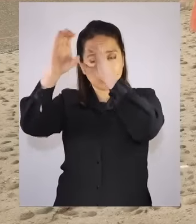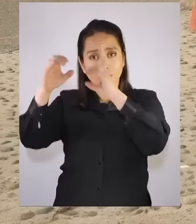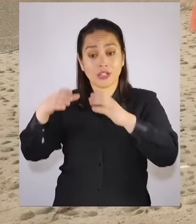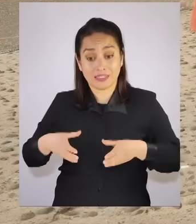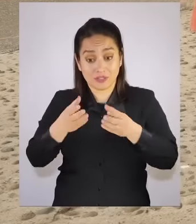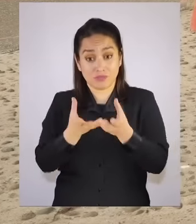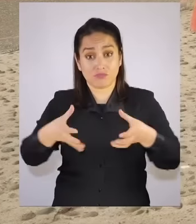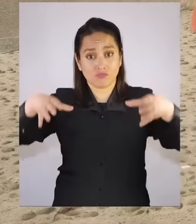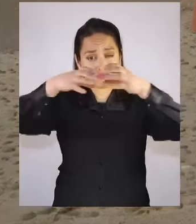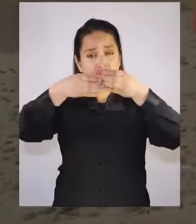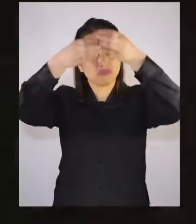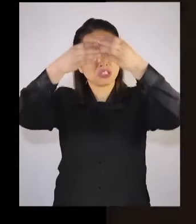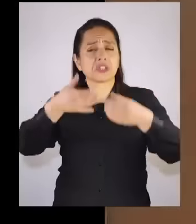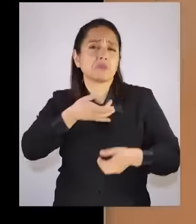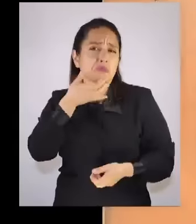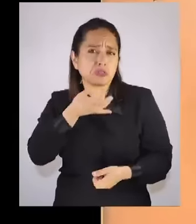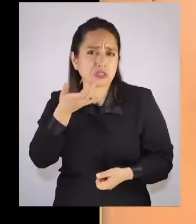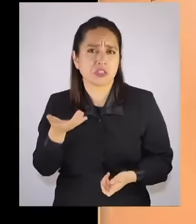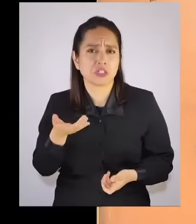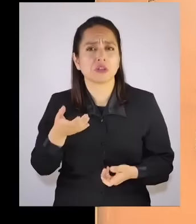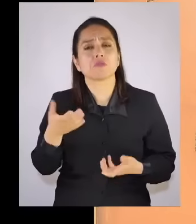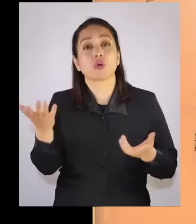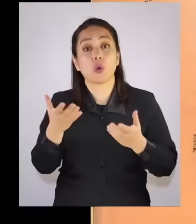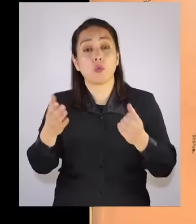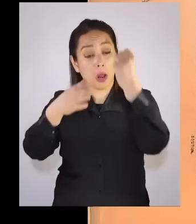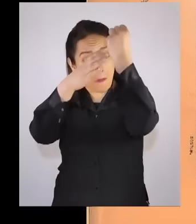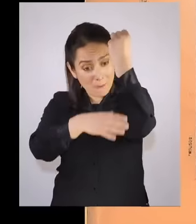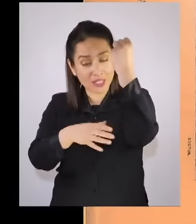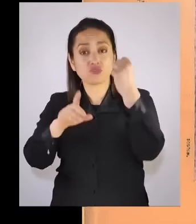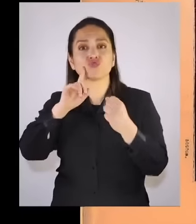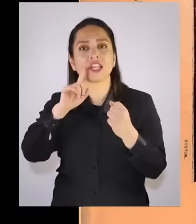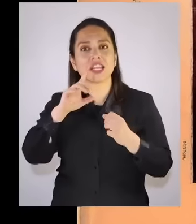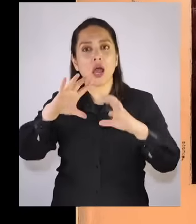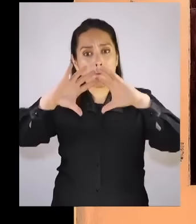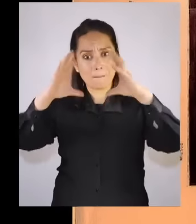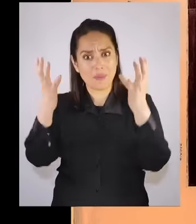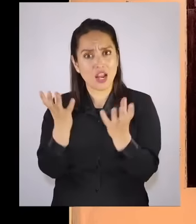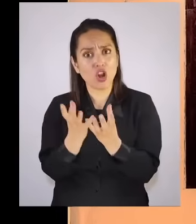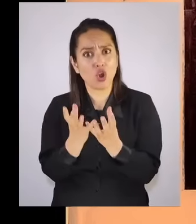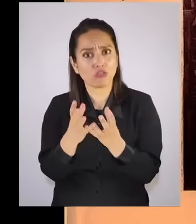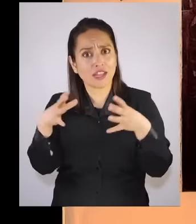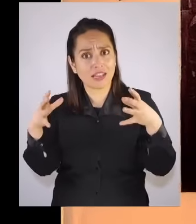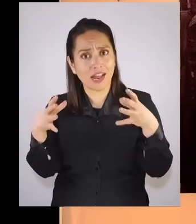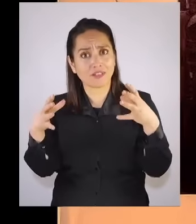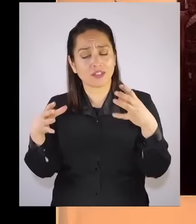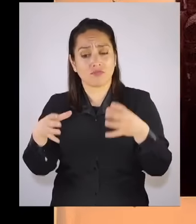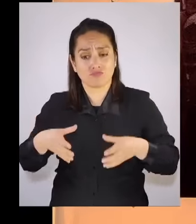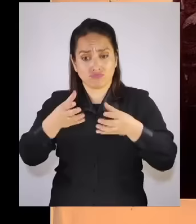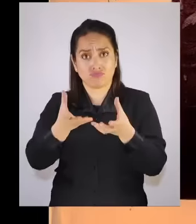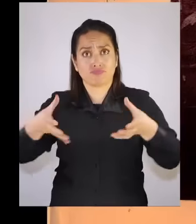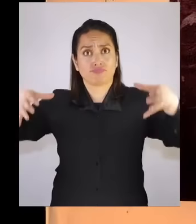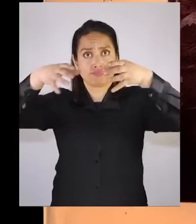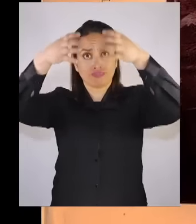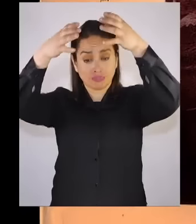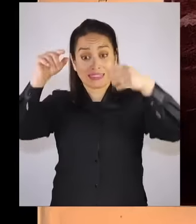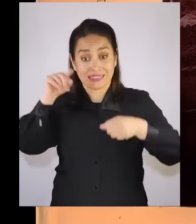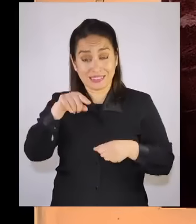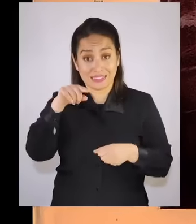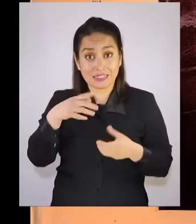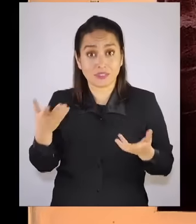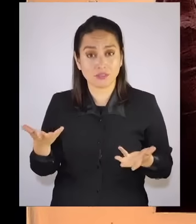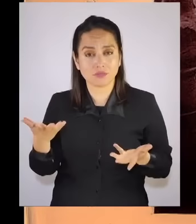un instrumento bastante sencillo, literalmente un mástil con una gran bola en su parte superior. Y con este